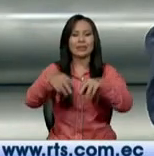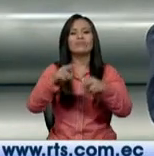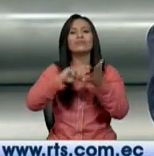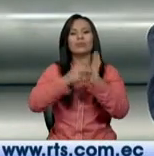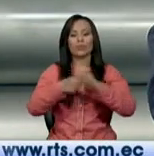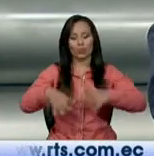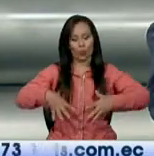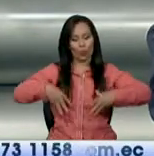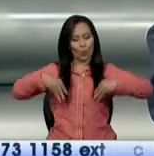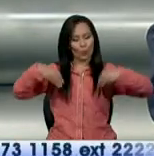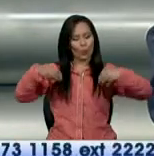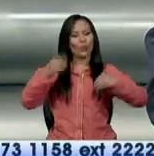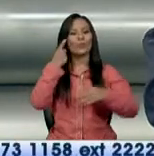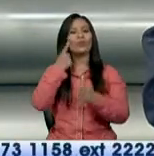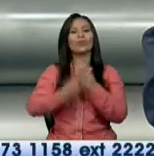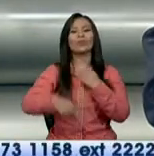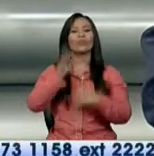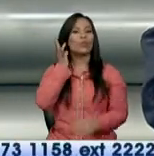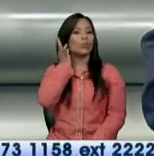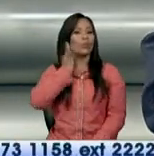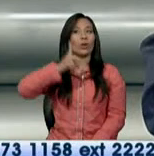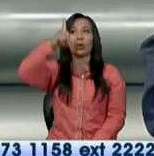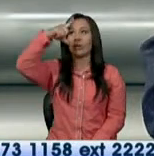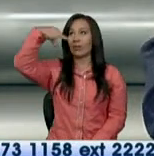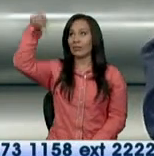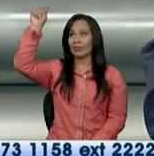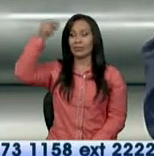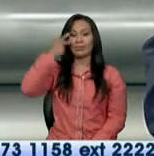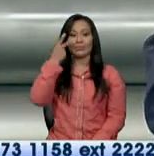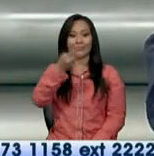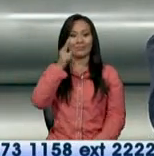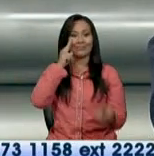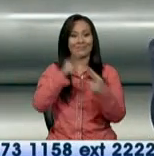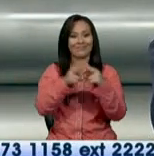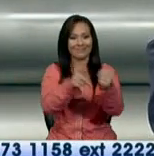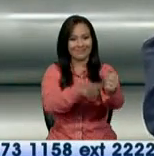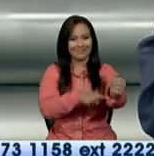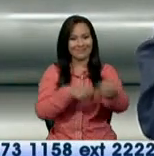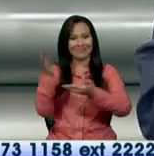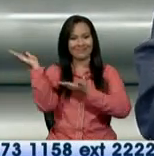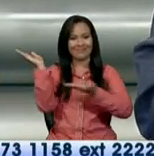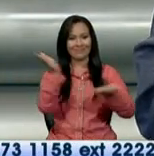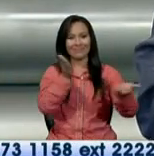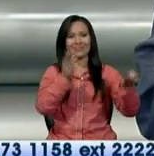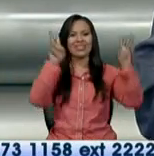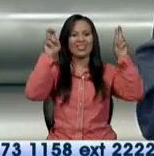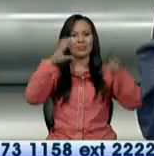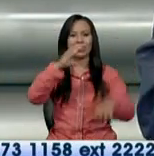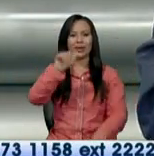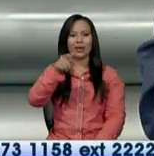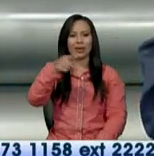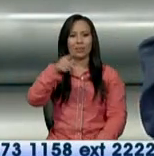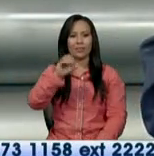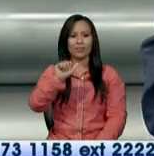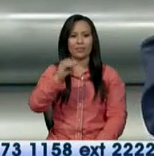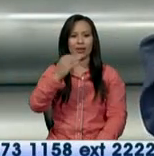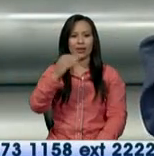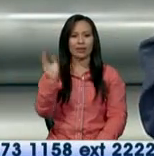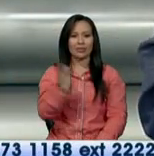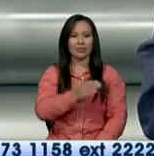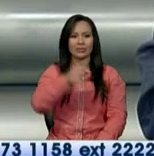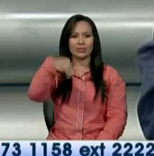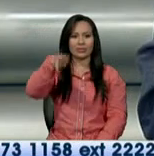fertilidad, la mujer y la luna. Conozcamos un poco más de este tradicional evento llamado Cápac Colla Quilla